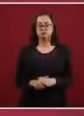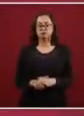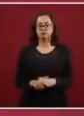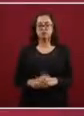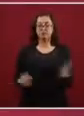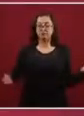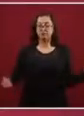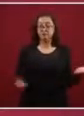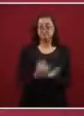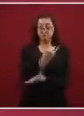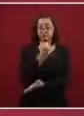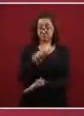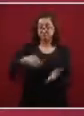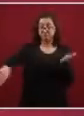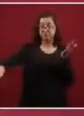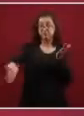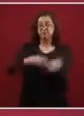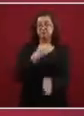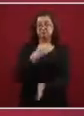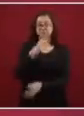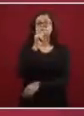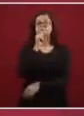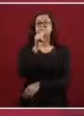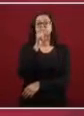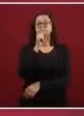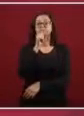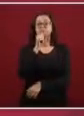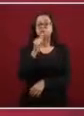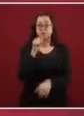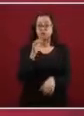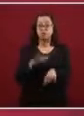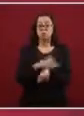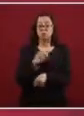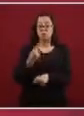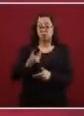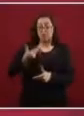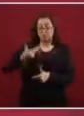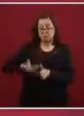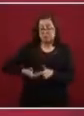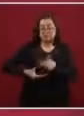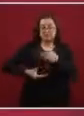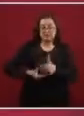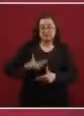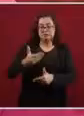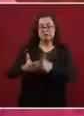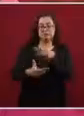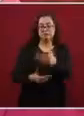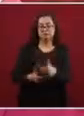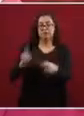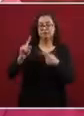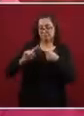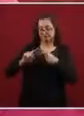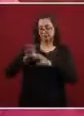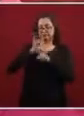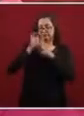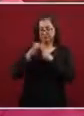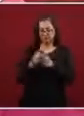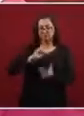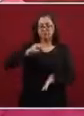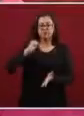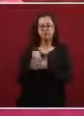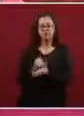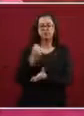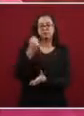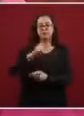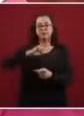estamos en el proceso, se sigue un proceso de la aprobación de COSEX, después se firma el decreto por parte